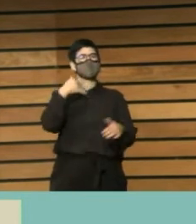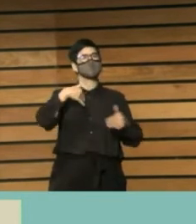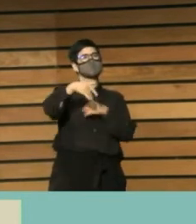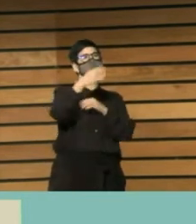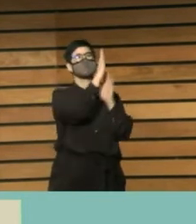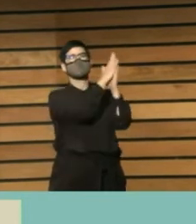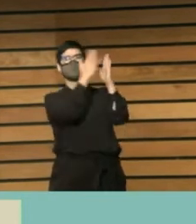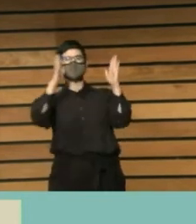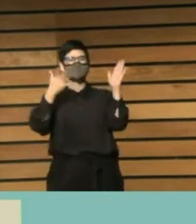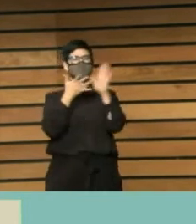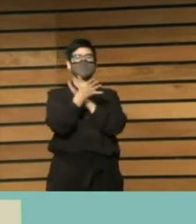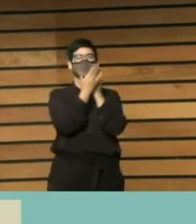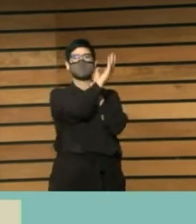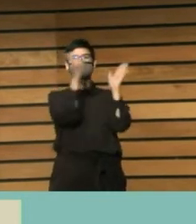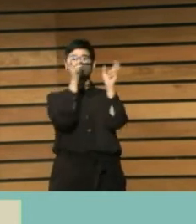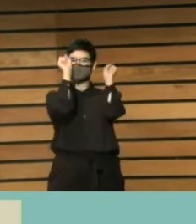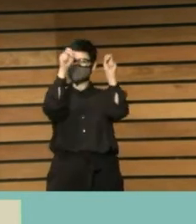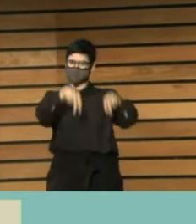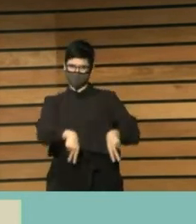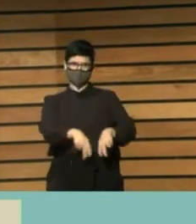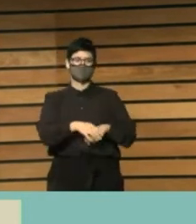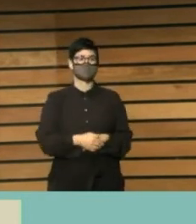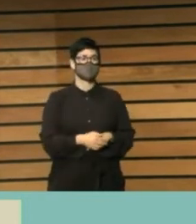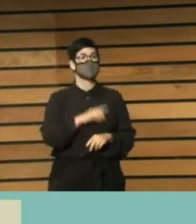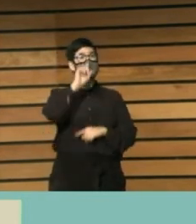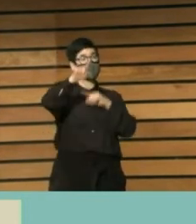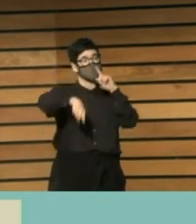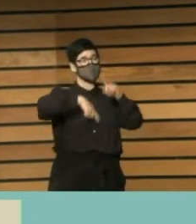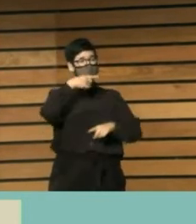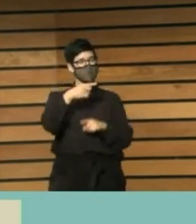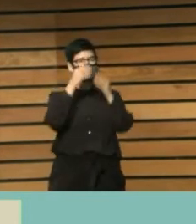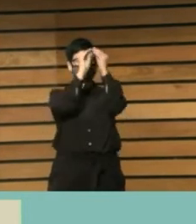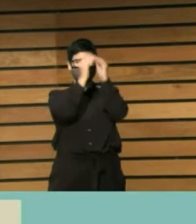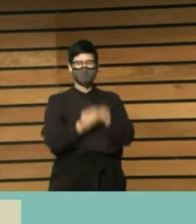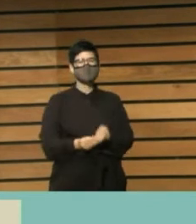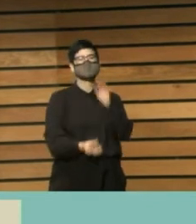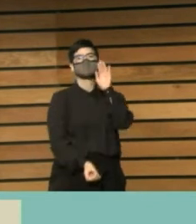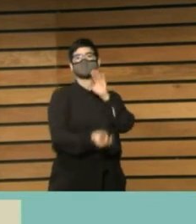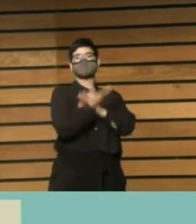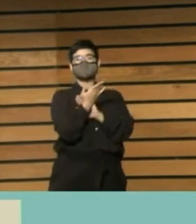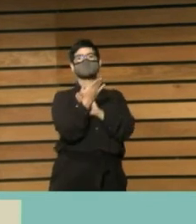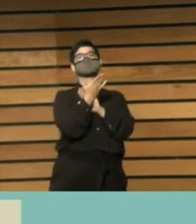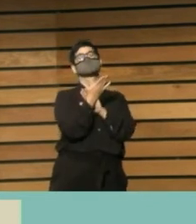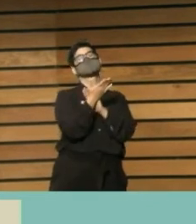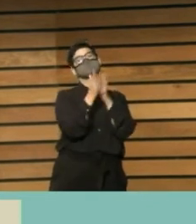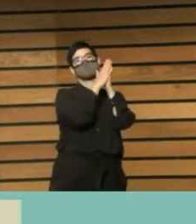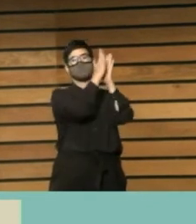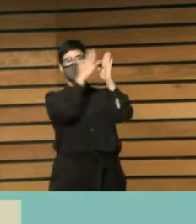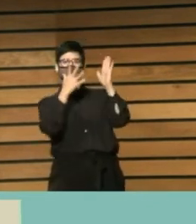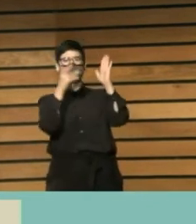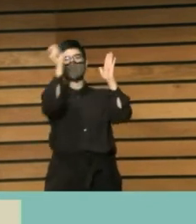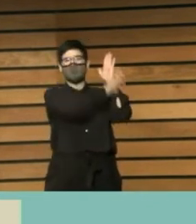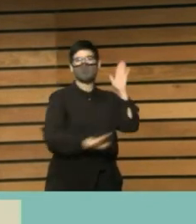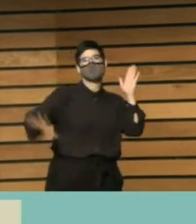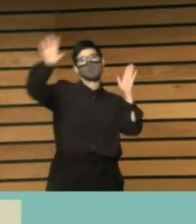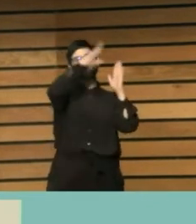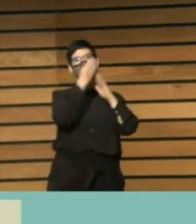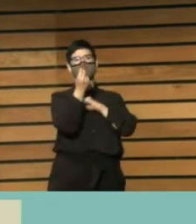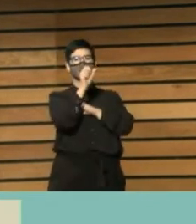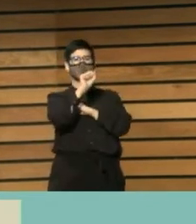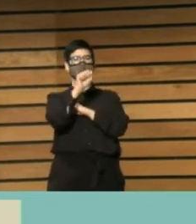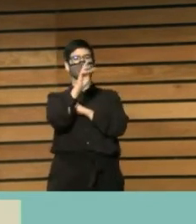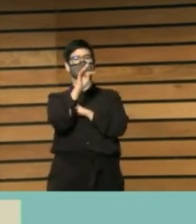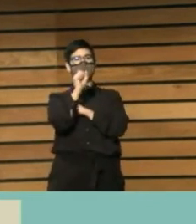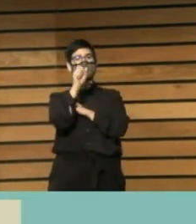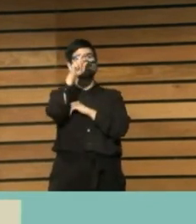bibliotecas. Luego, más tarde, en la inauguración de la Biblioteca Nacional de Qatar, en Doha, tuvo que rectificar y se deshizo